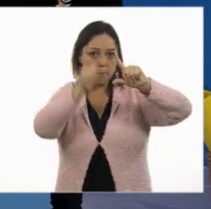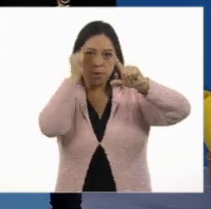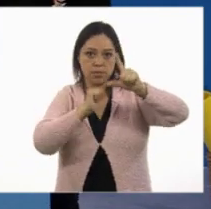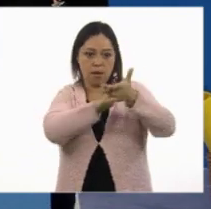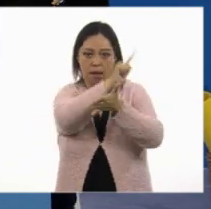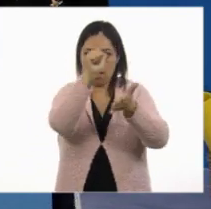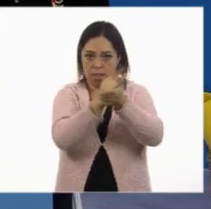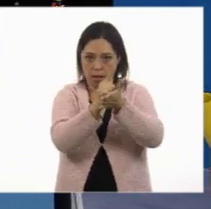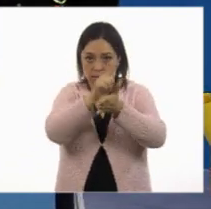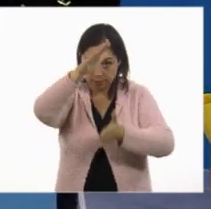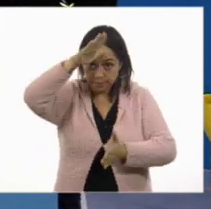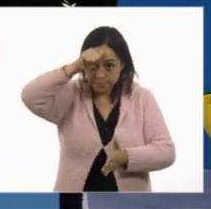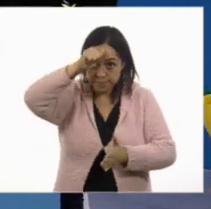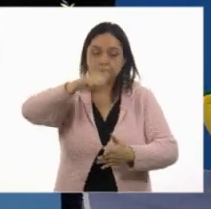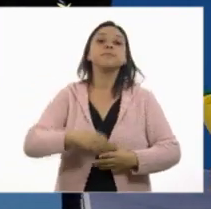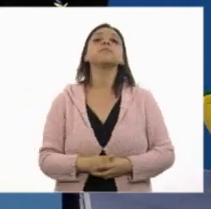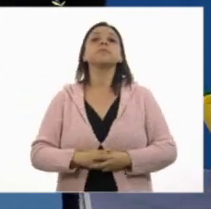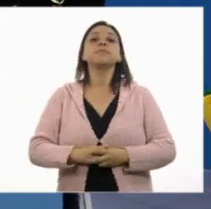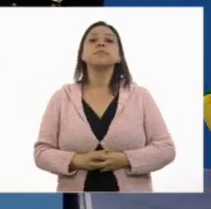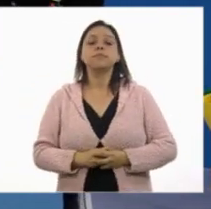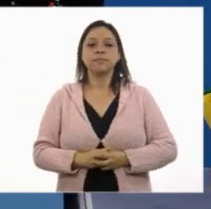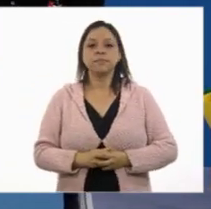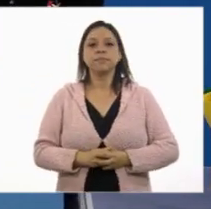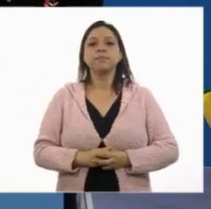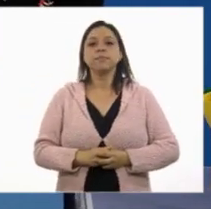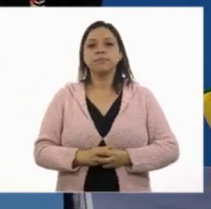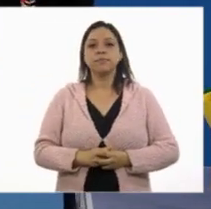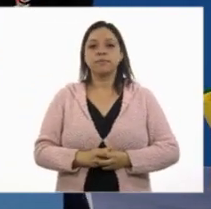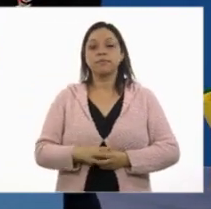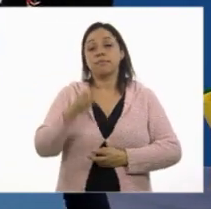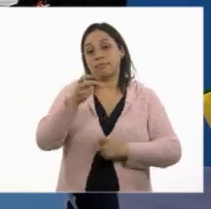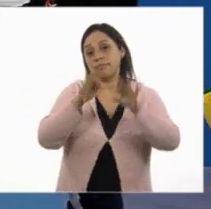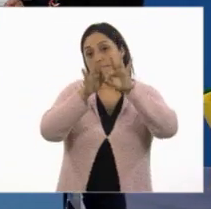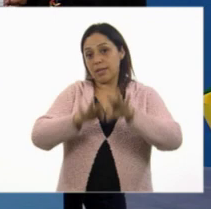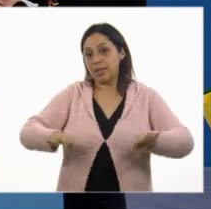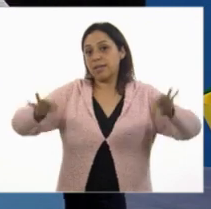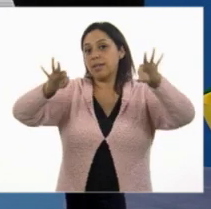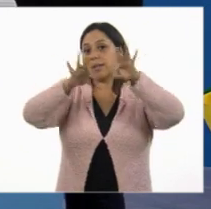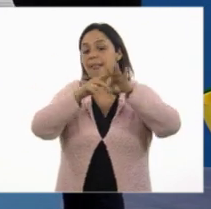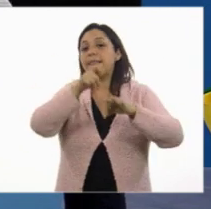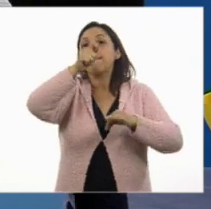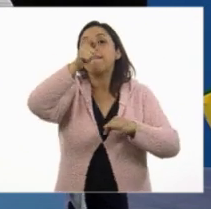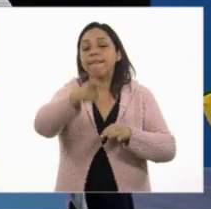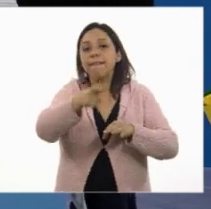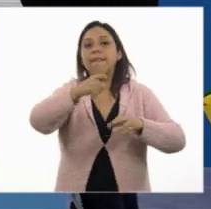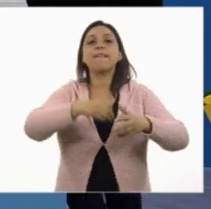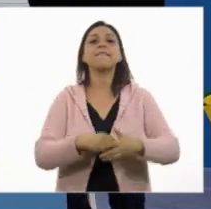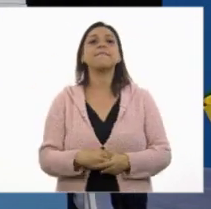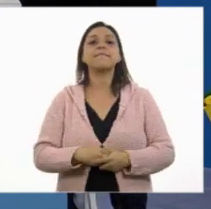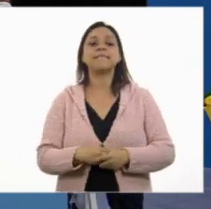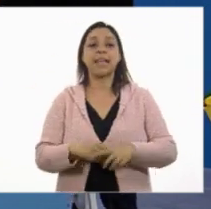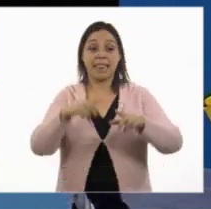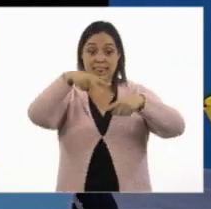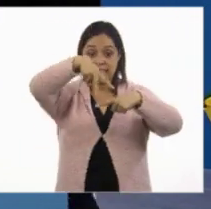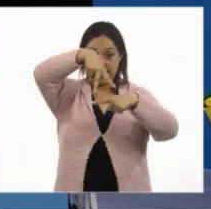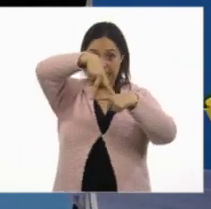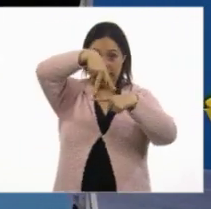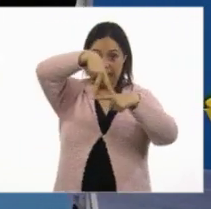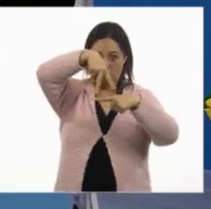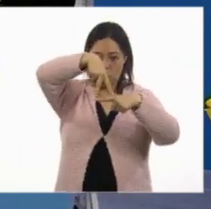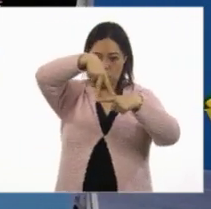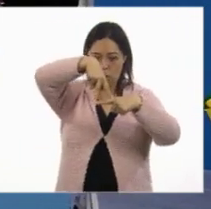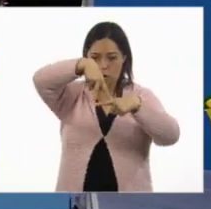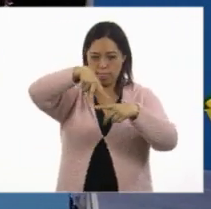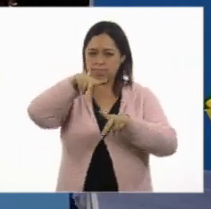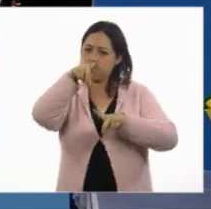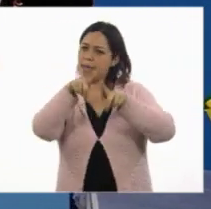Excelente. ¿Sale? Entonces, es bien importante que reconozcamos que a partir de los triángulos va a depender